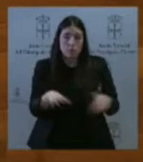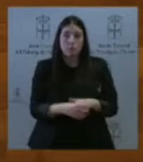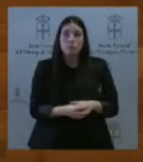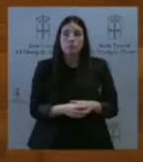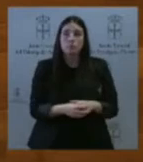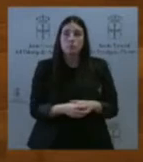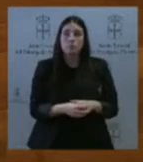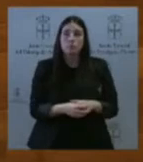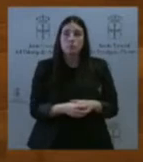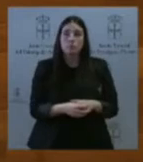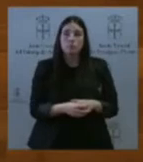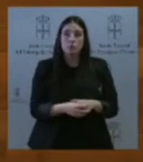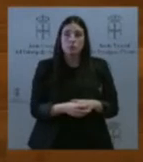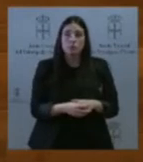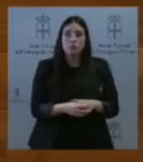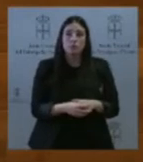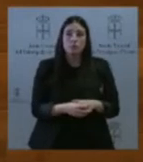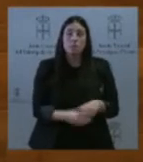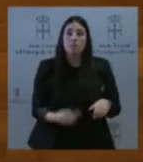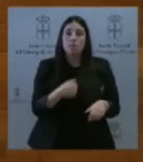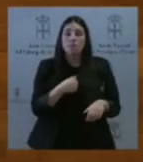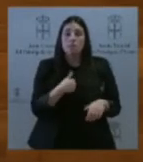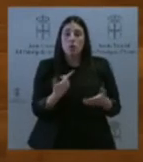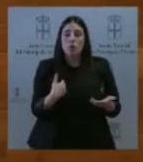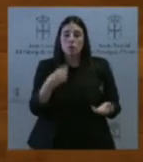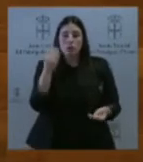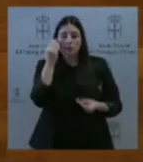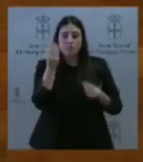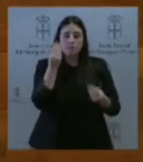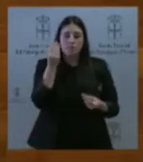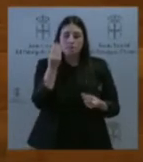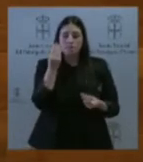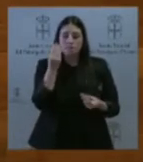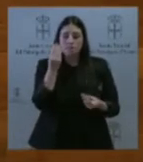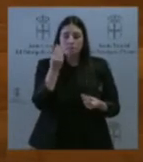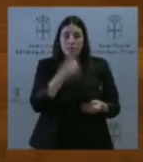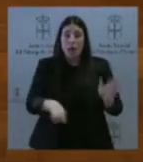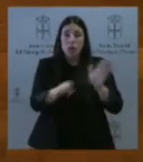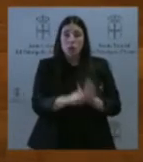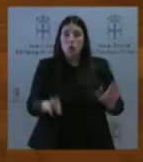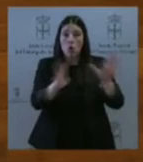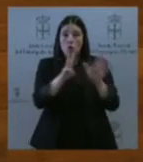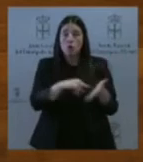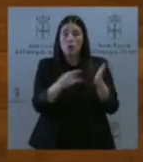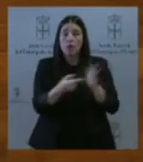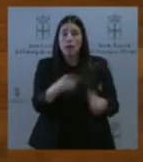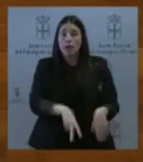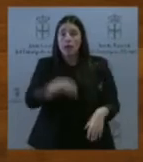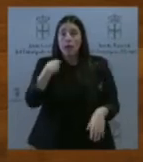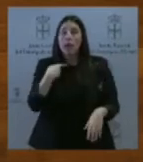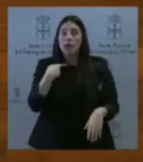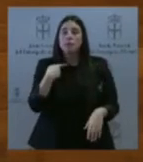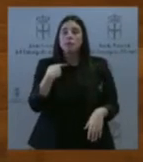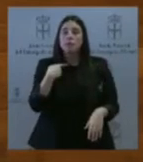yo, aparte de esta previsión del artículo 8 del Plan Xeneral de Ordenación de Uvieu, en el catálogo urbanístico de este concello considérase